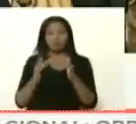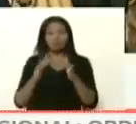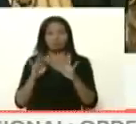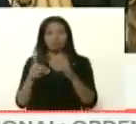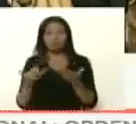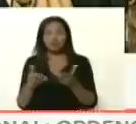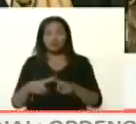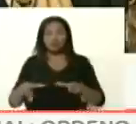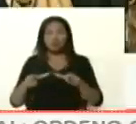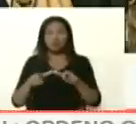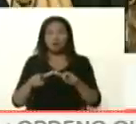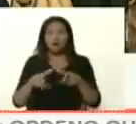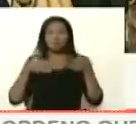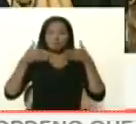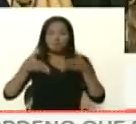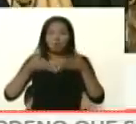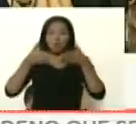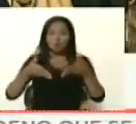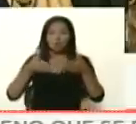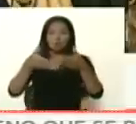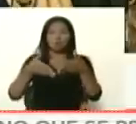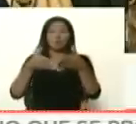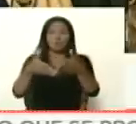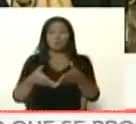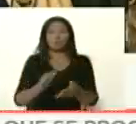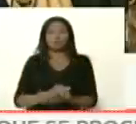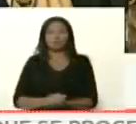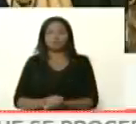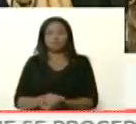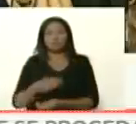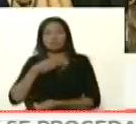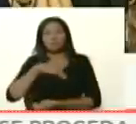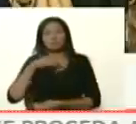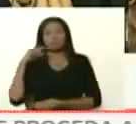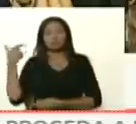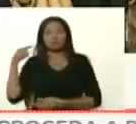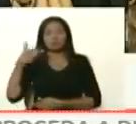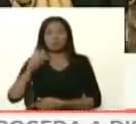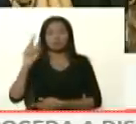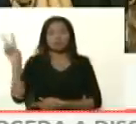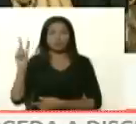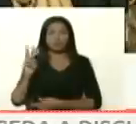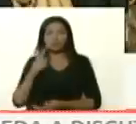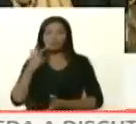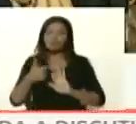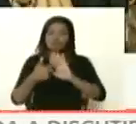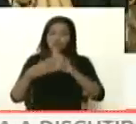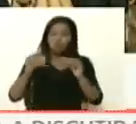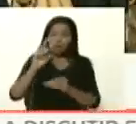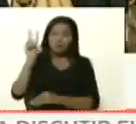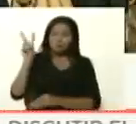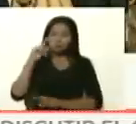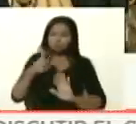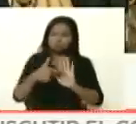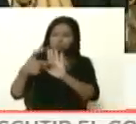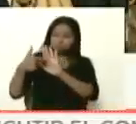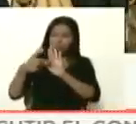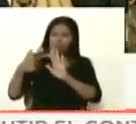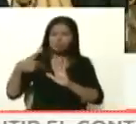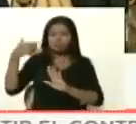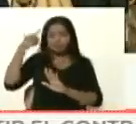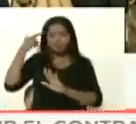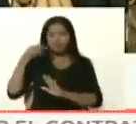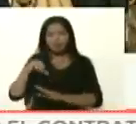la dimensión acuática de la gran misión Transporte Venezuela, para mostrarles a Venezuela desde